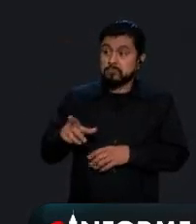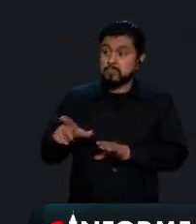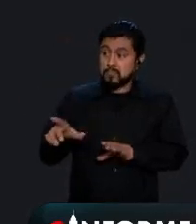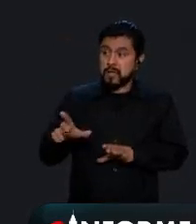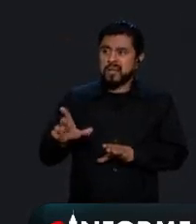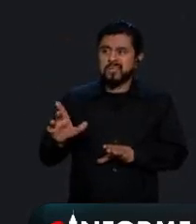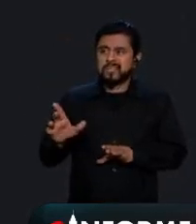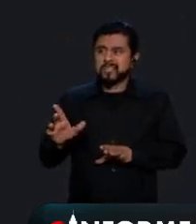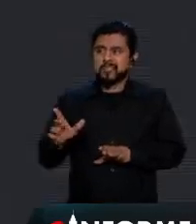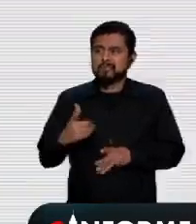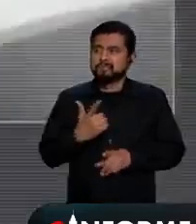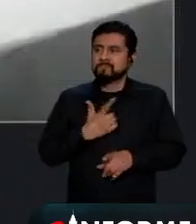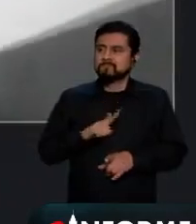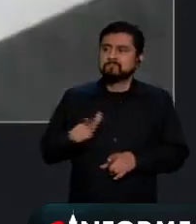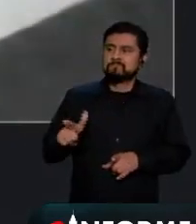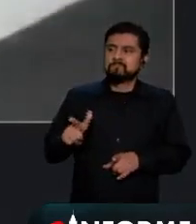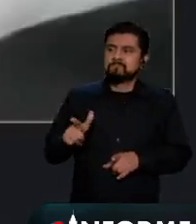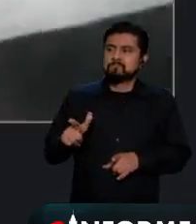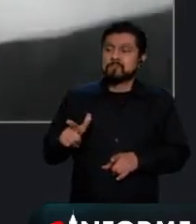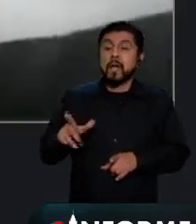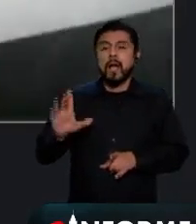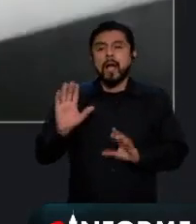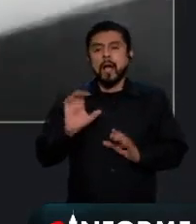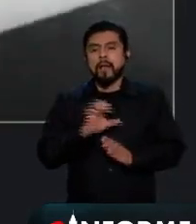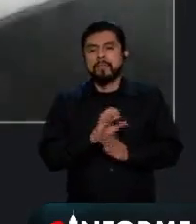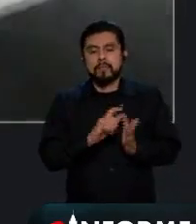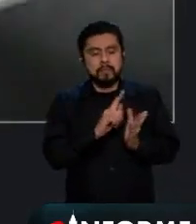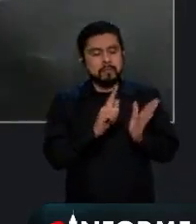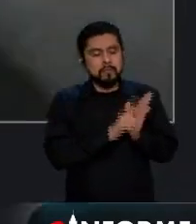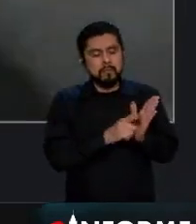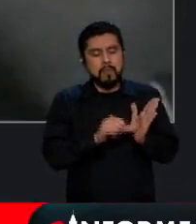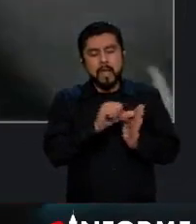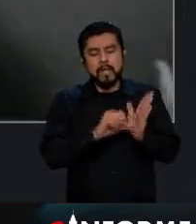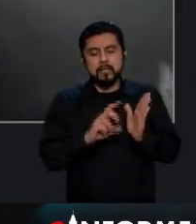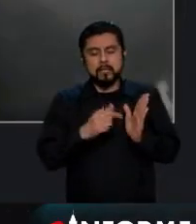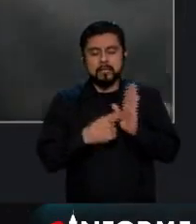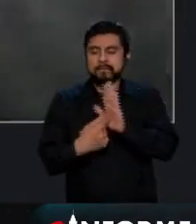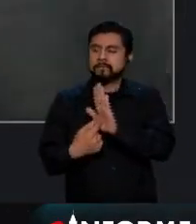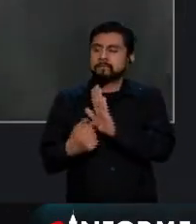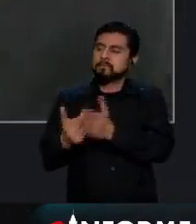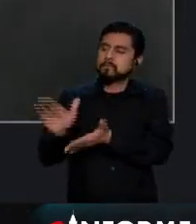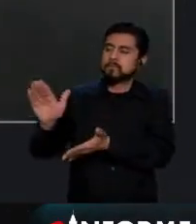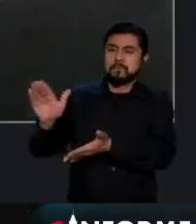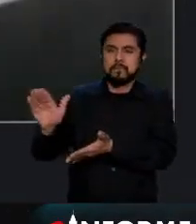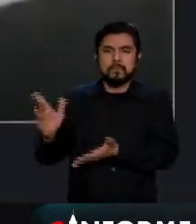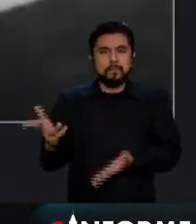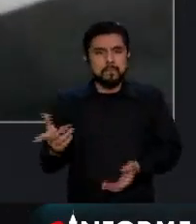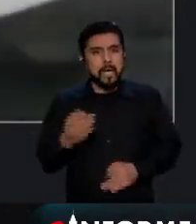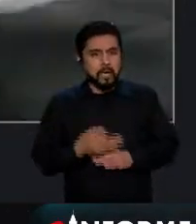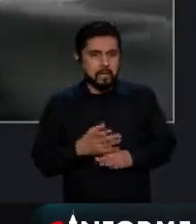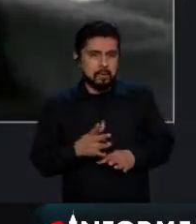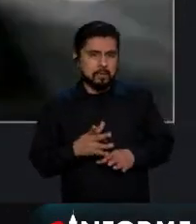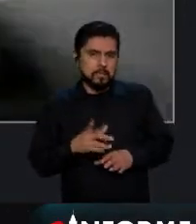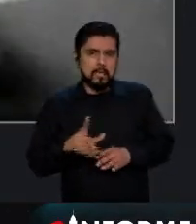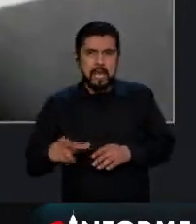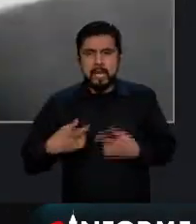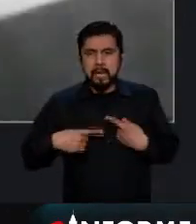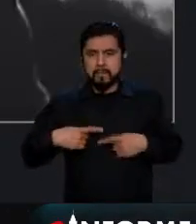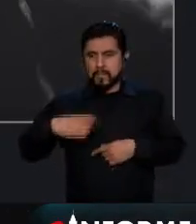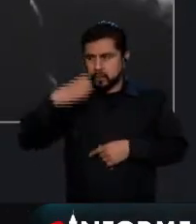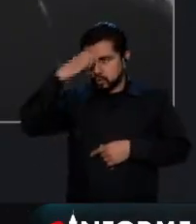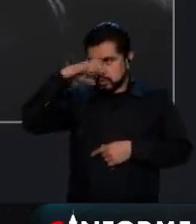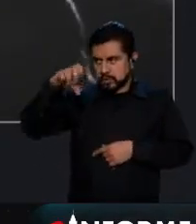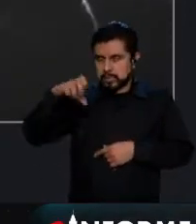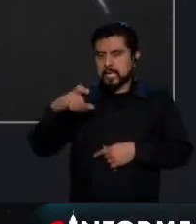era incómodo por razones políticas, supuestamente. Ahora, con el cambio que hay con la ley es que ahora tiene el extranjero el derecho a